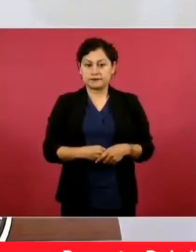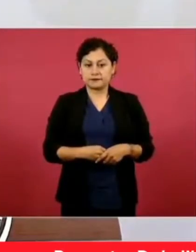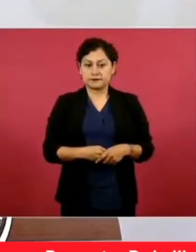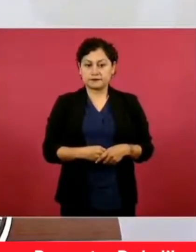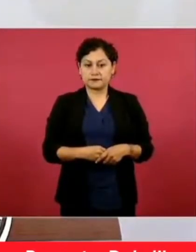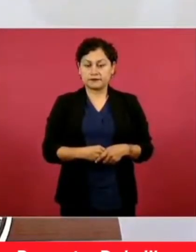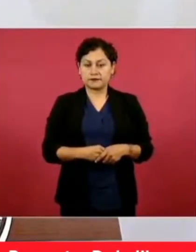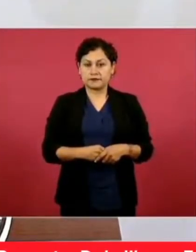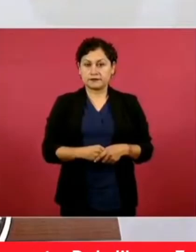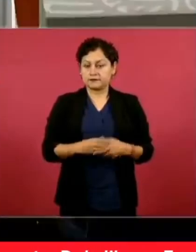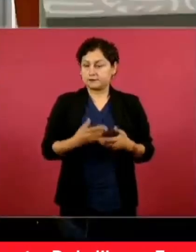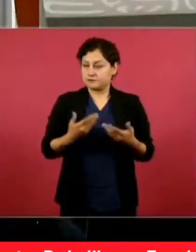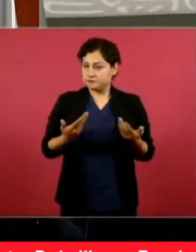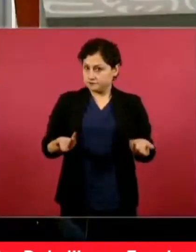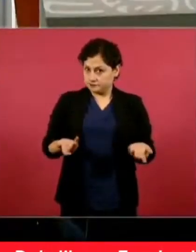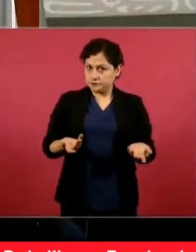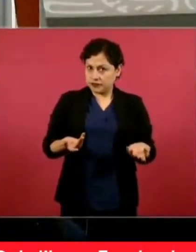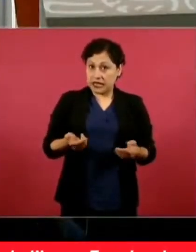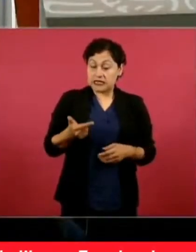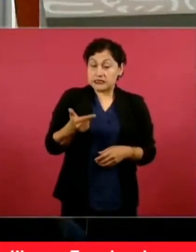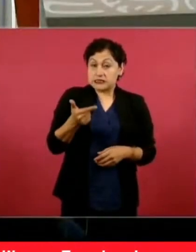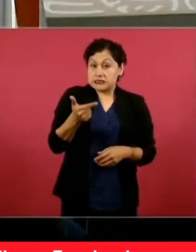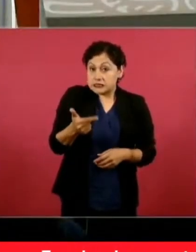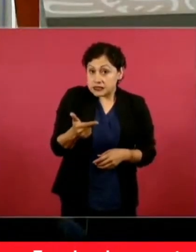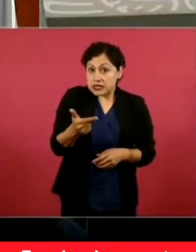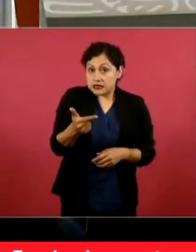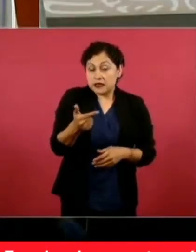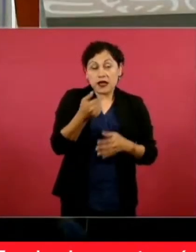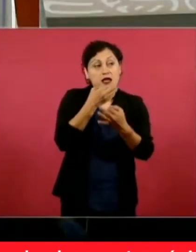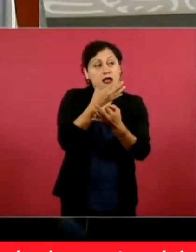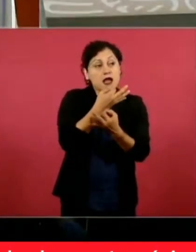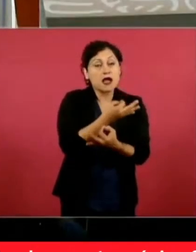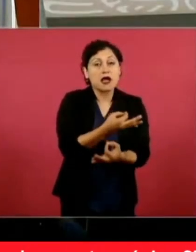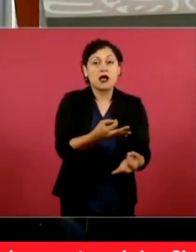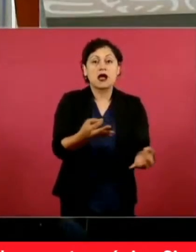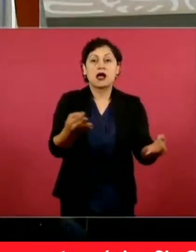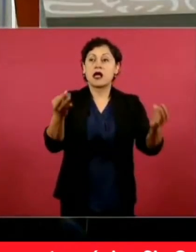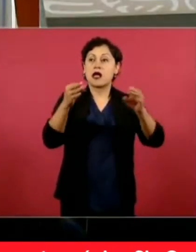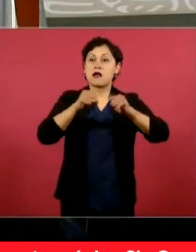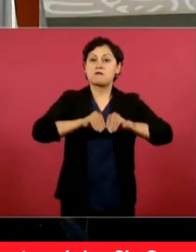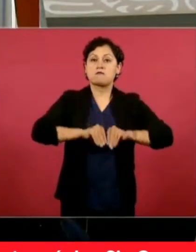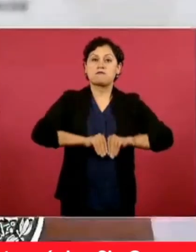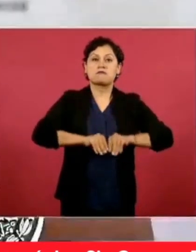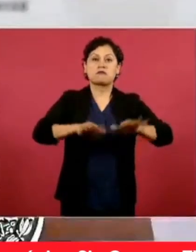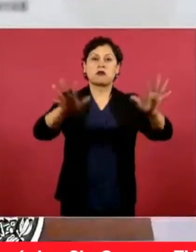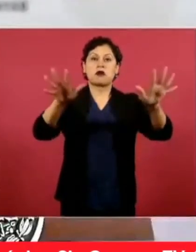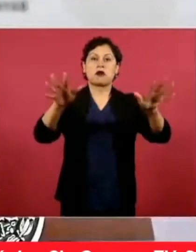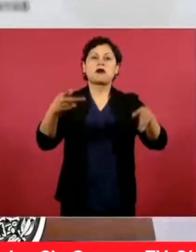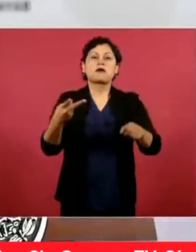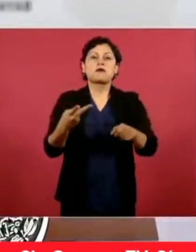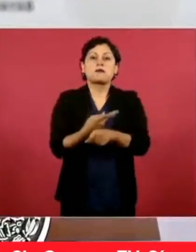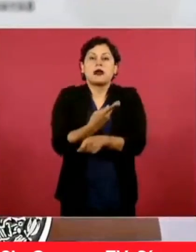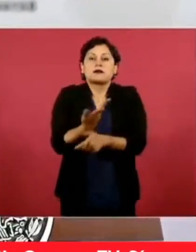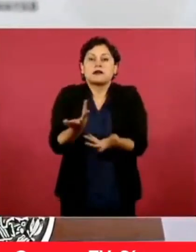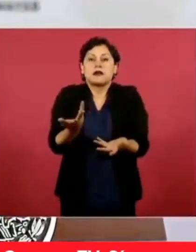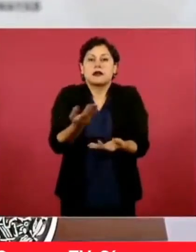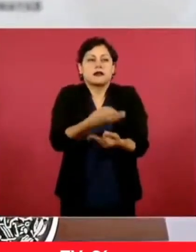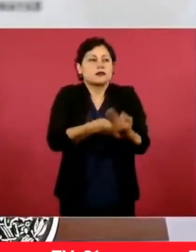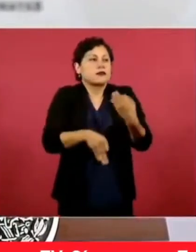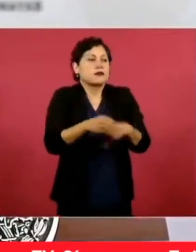Entonces a las 7 dan a conocer esto, pues a la fiesta, ¿no?